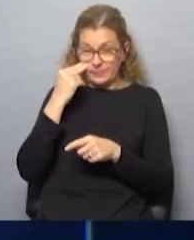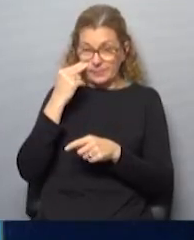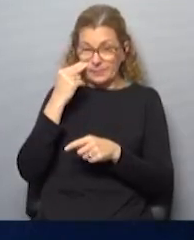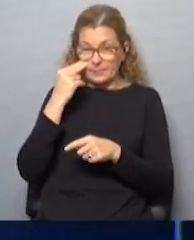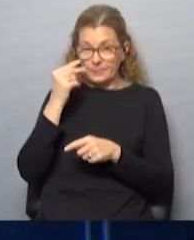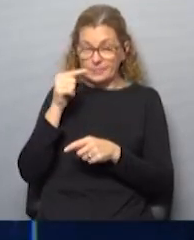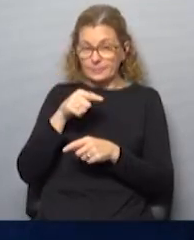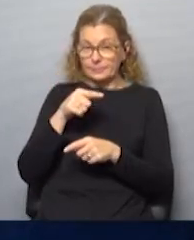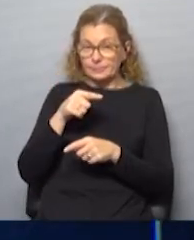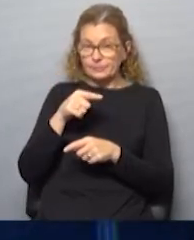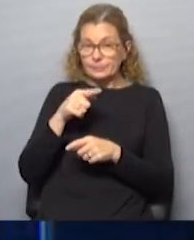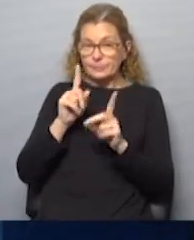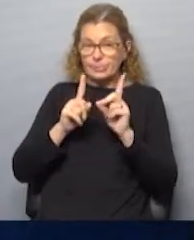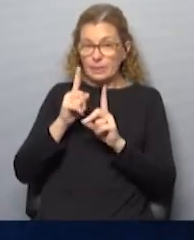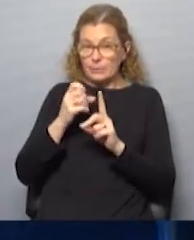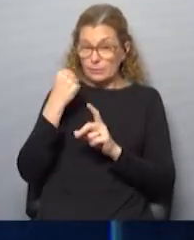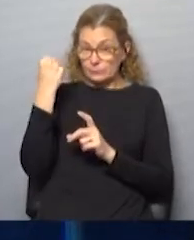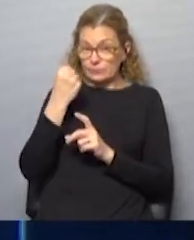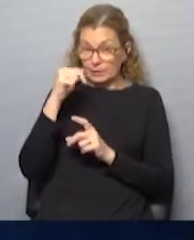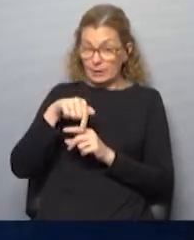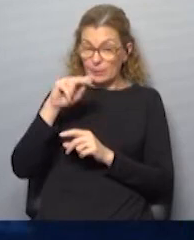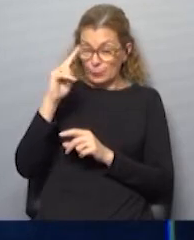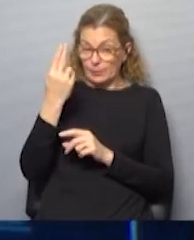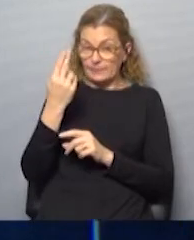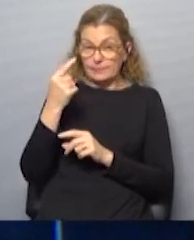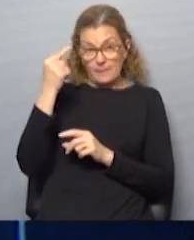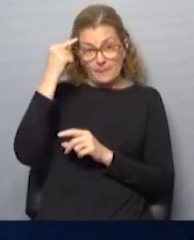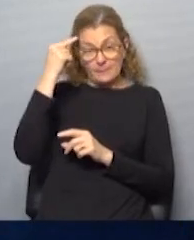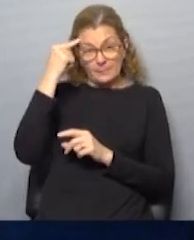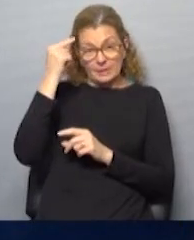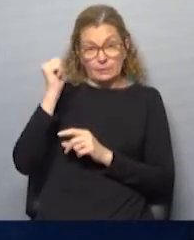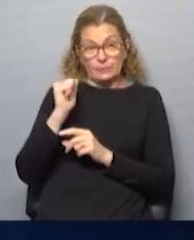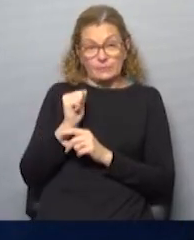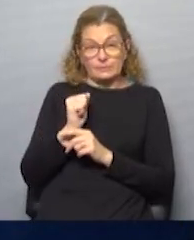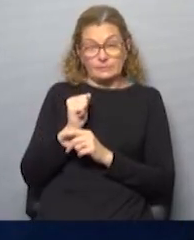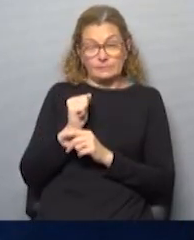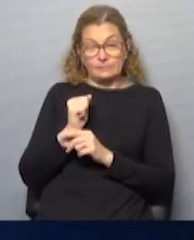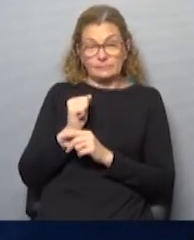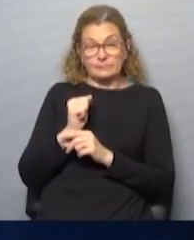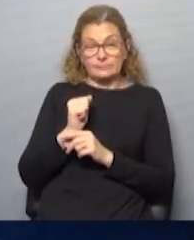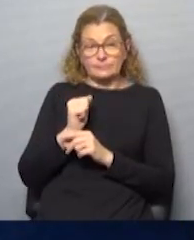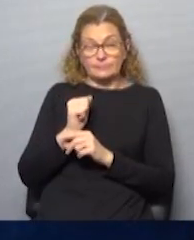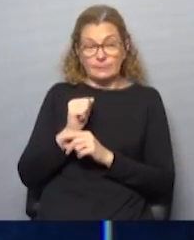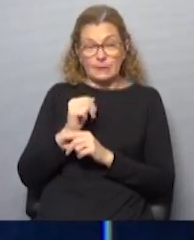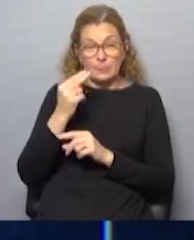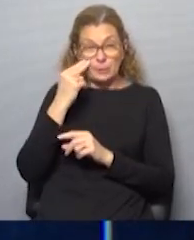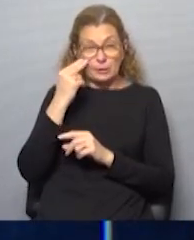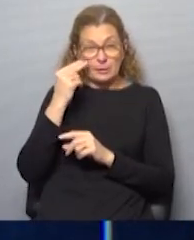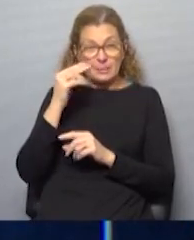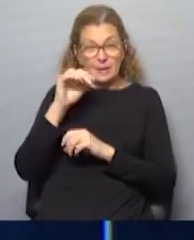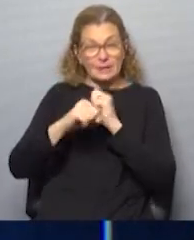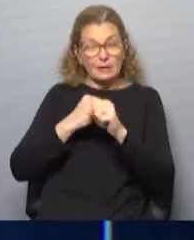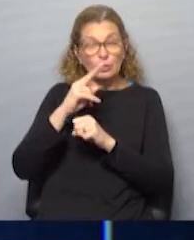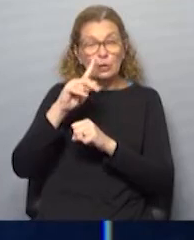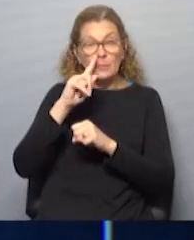y eso creo que es un activo relevante uruguay creo que desde la crisis de 2002 para que además se